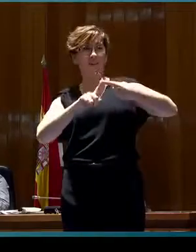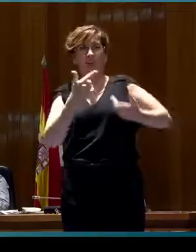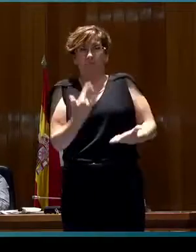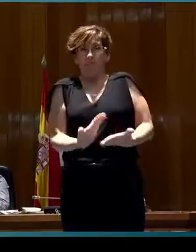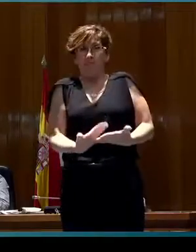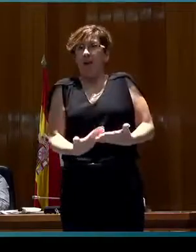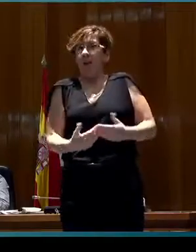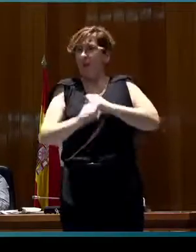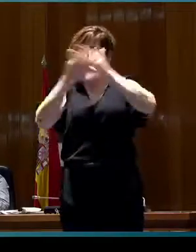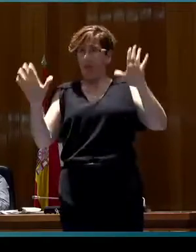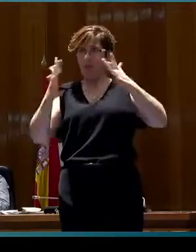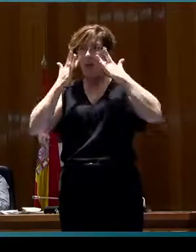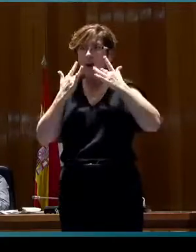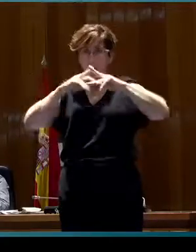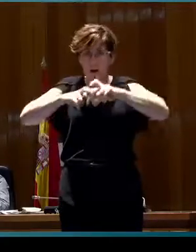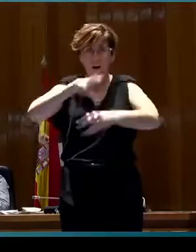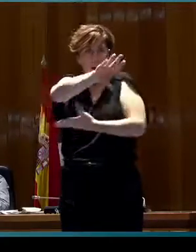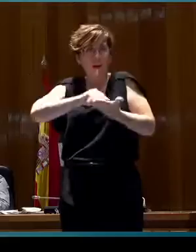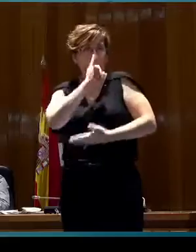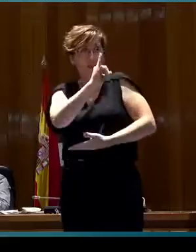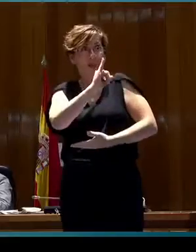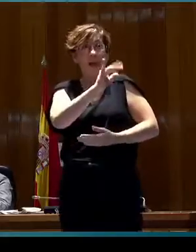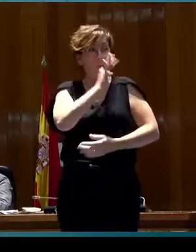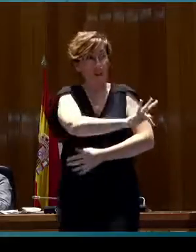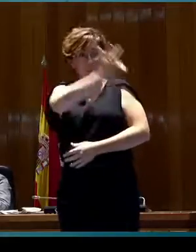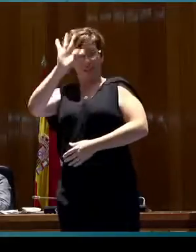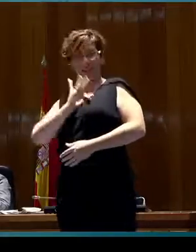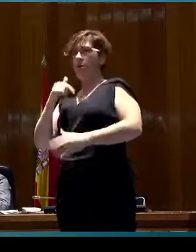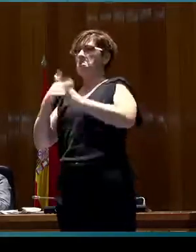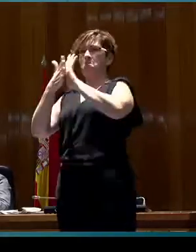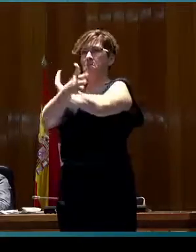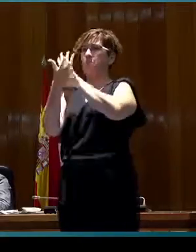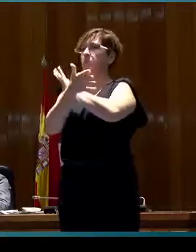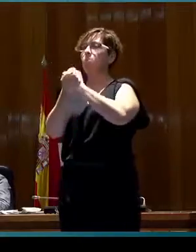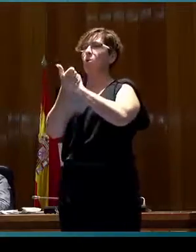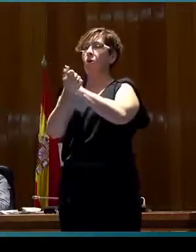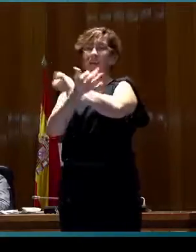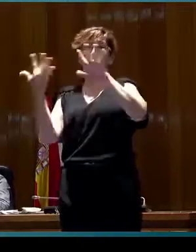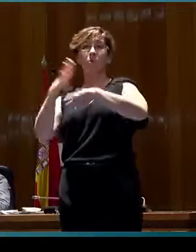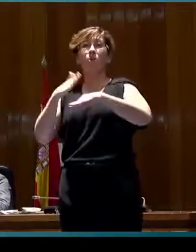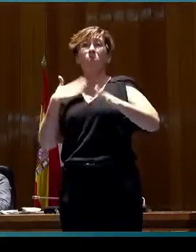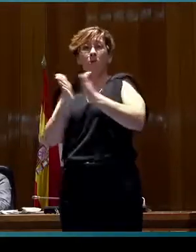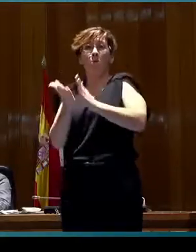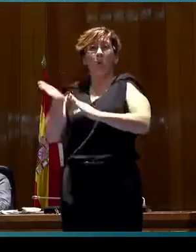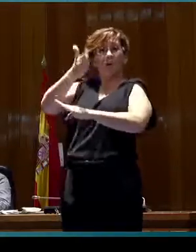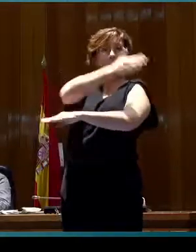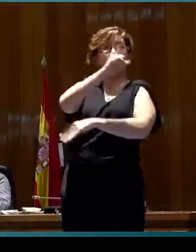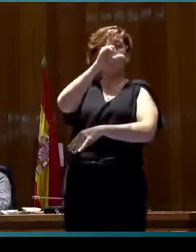base incluso empírica. Yo me voy a referir muy rápidamente porque ya Lourdes y